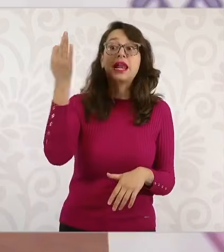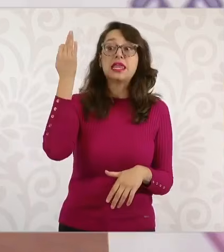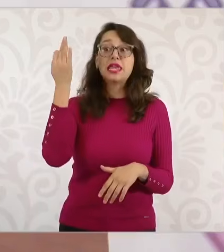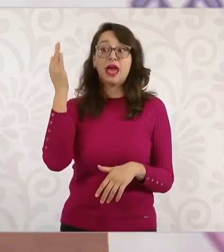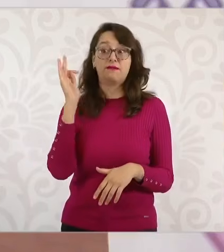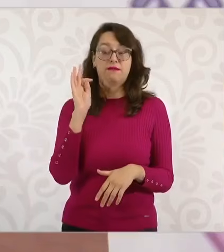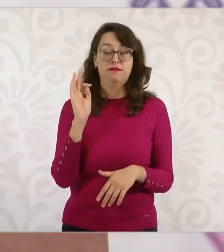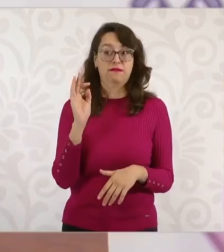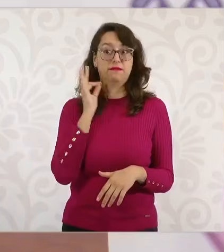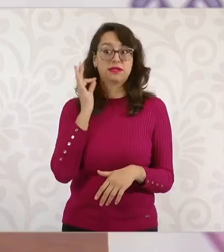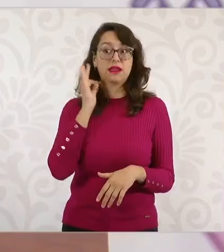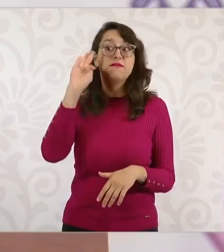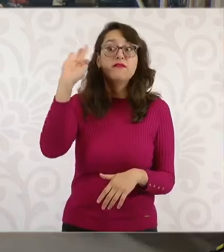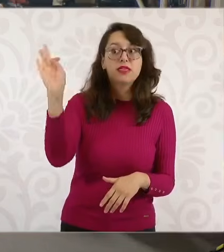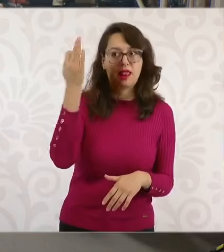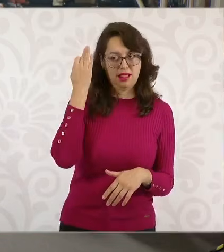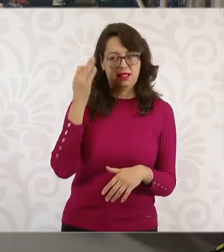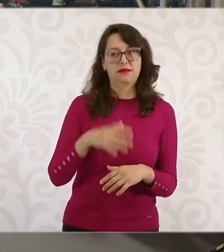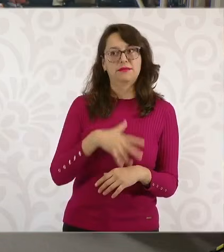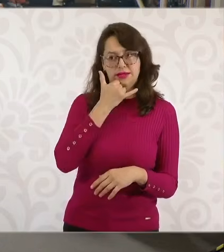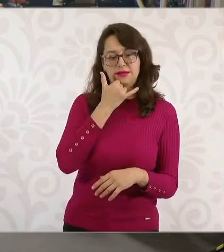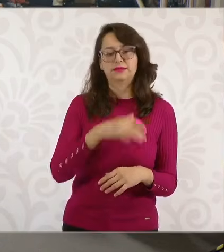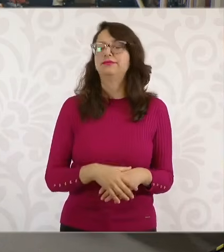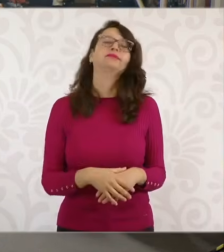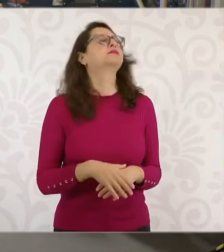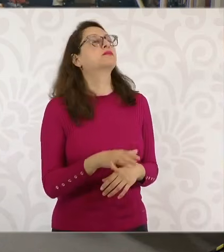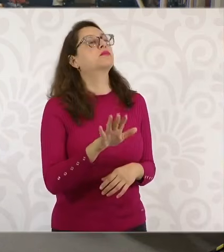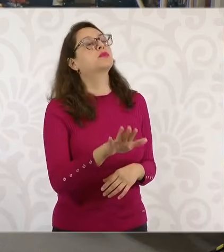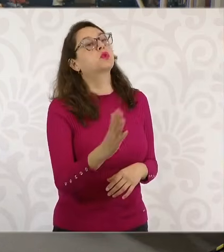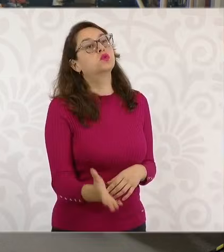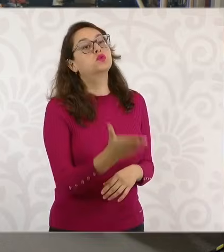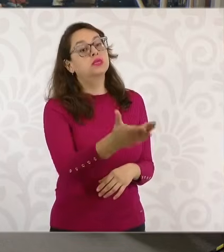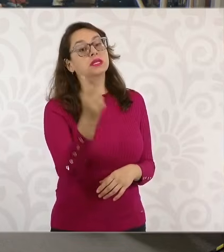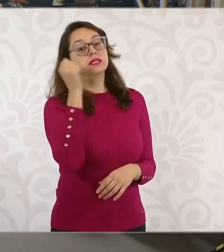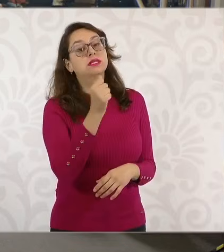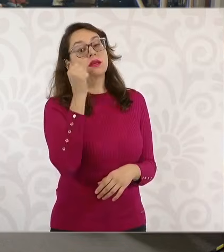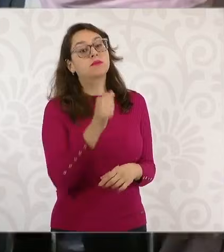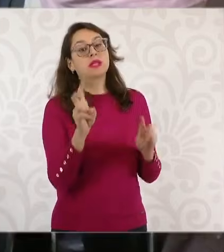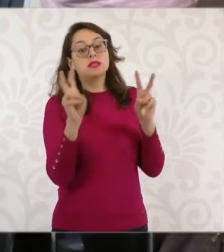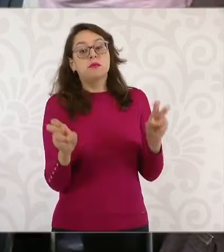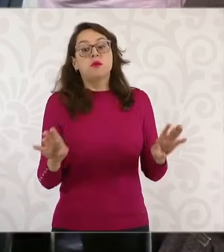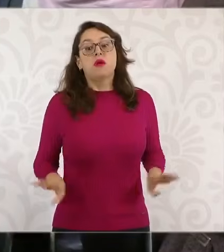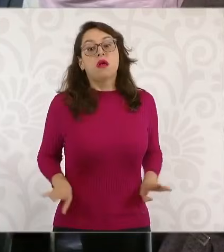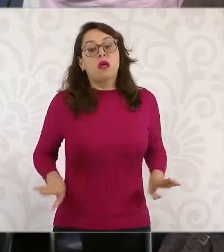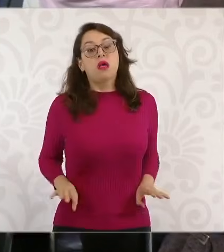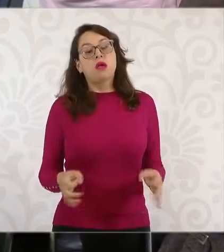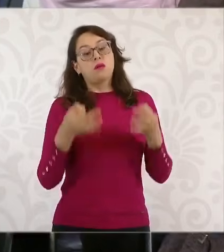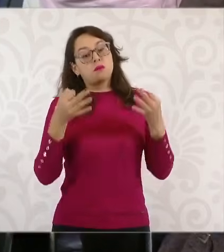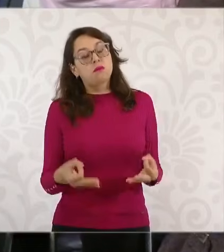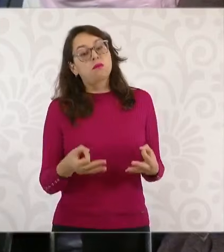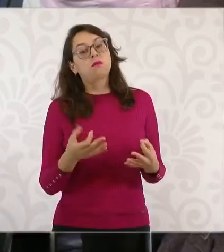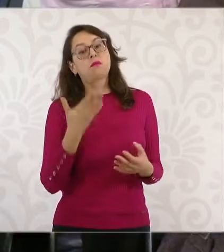República en los estados, perdón. Sí, bueno, usted siempre ha apuntado al buen ejemplo, ¿no?, de